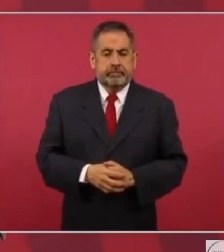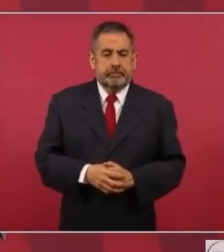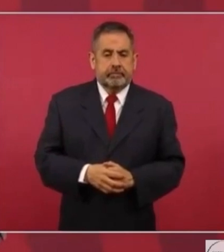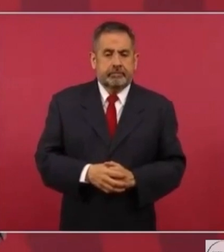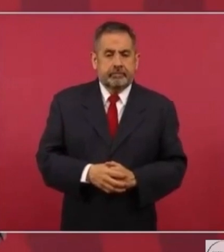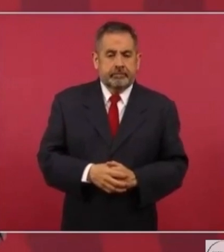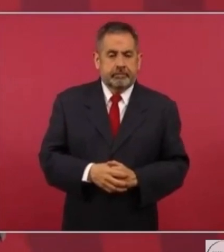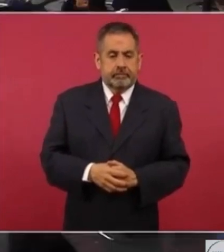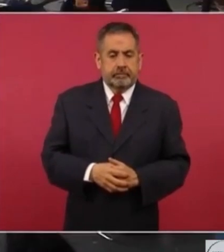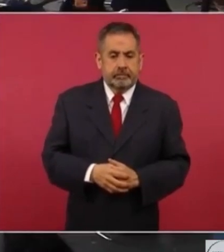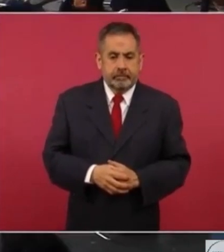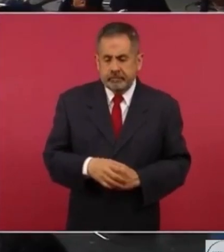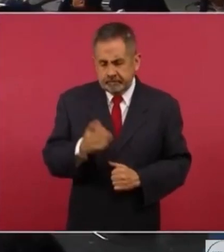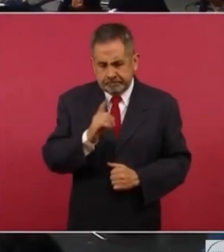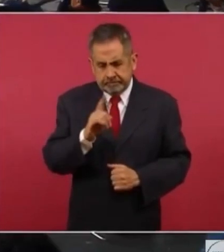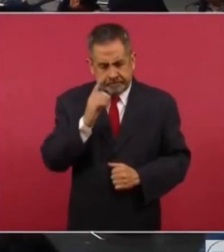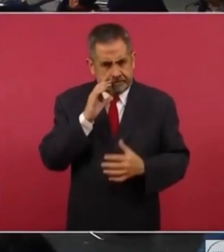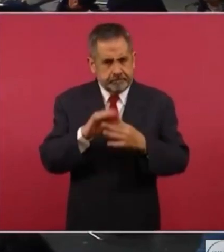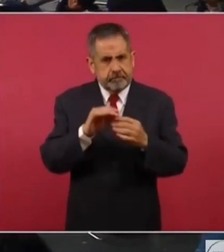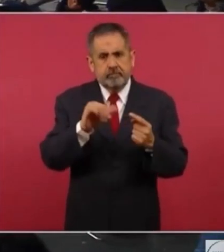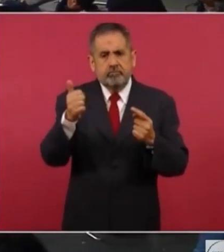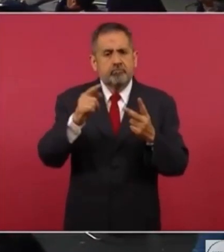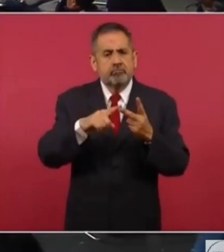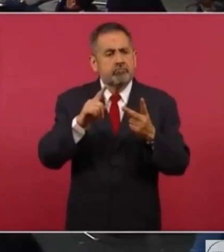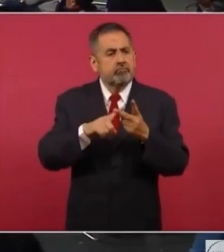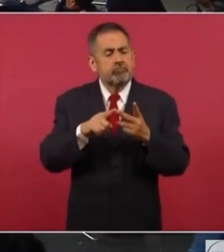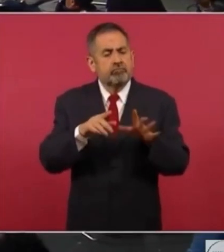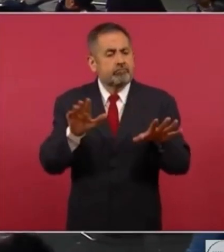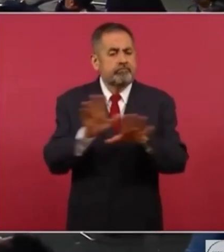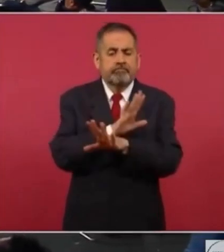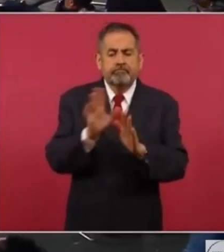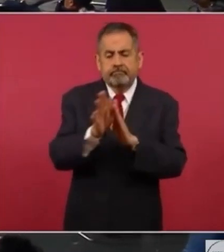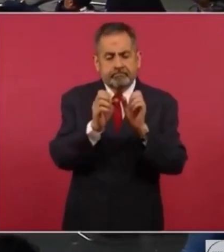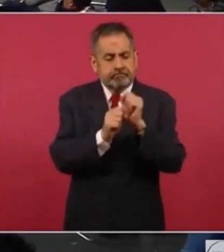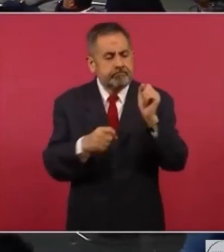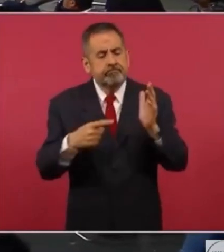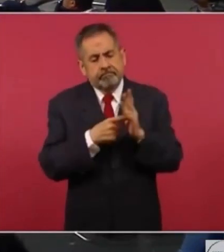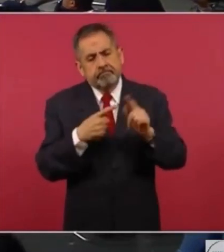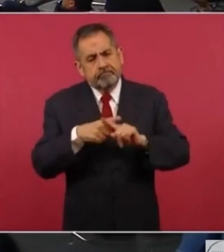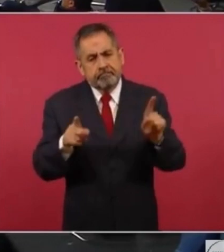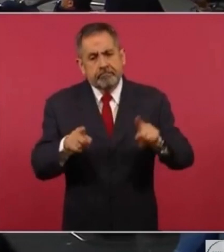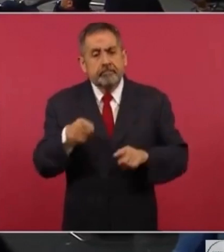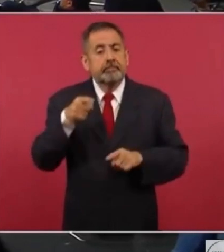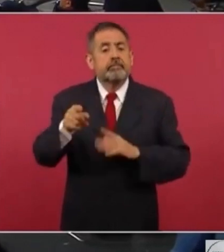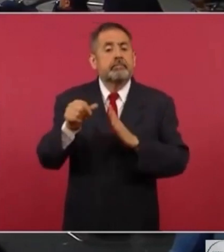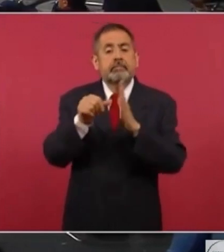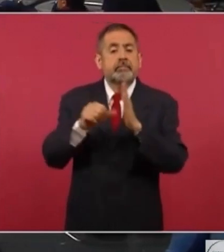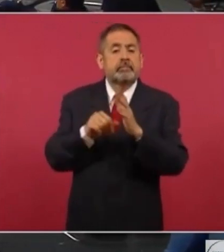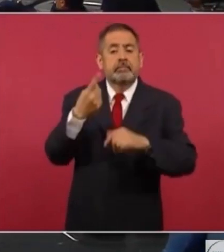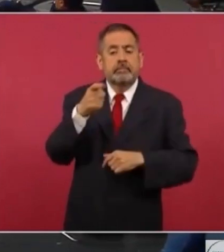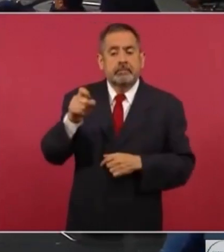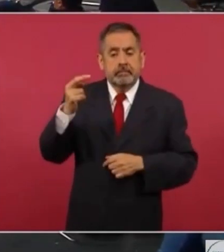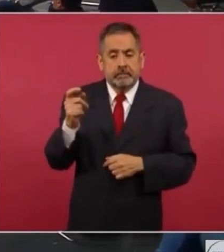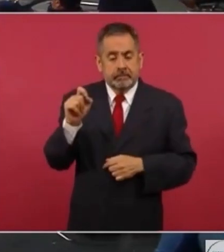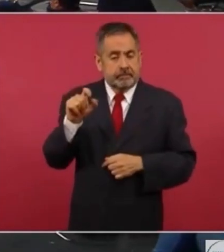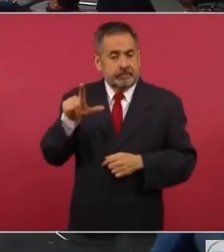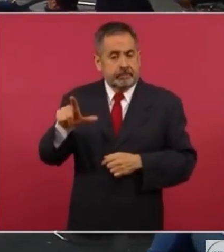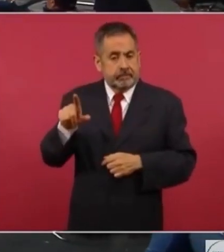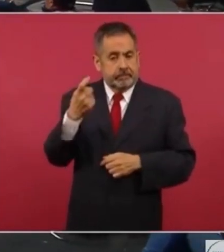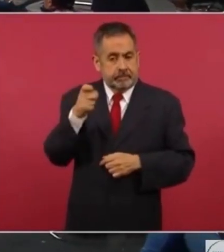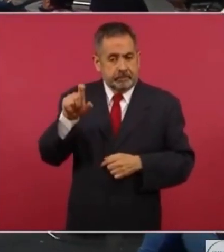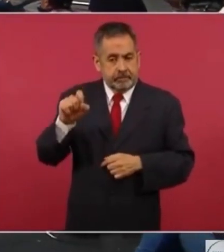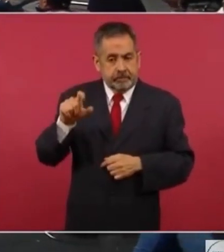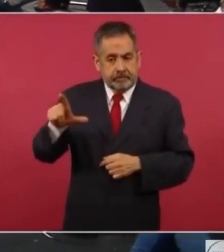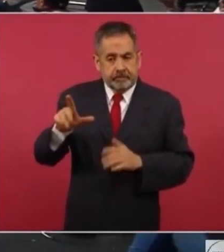Ambas serían constitucionales. No, la otra va a ser constitucional porque está en el artículo 127 de